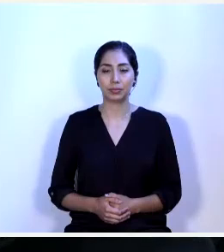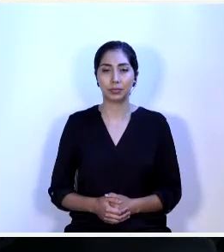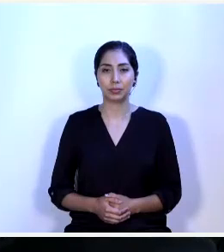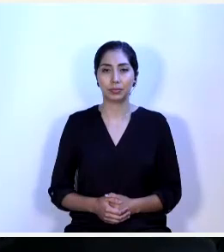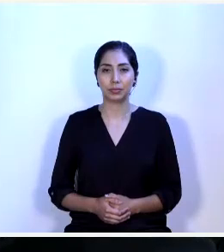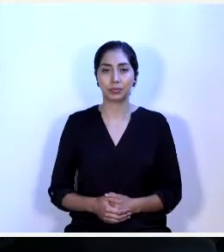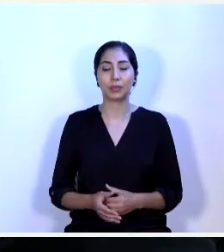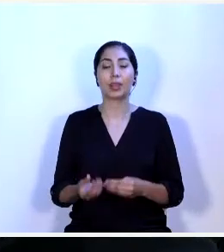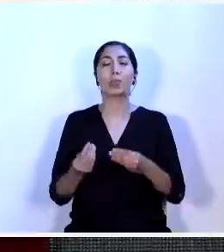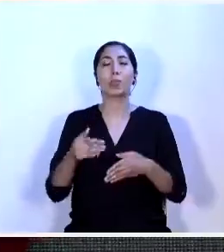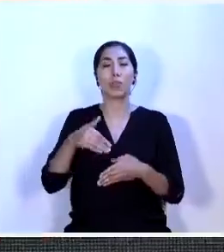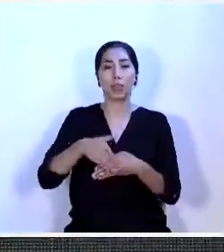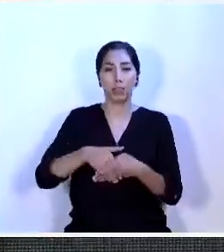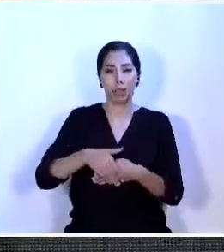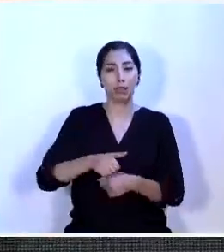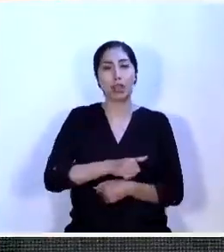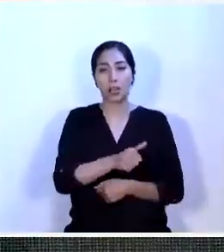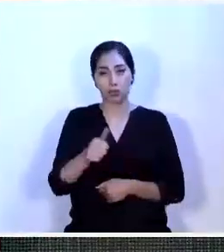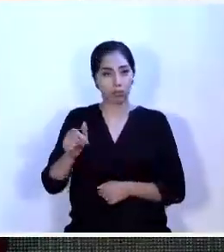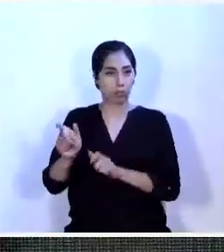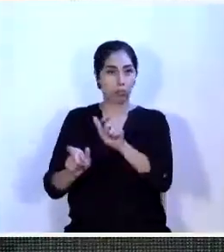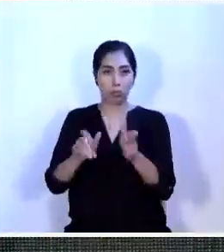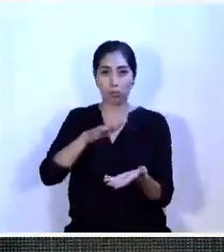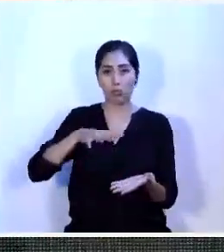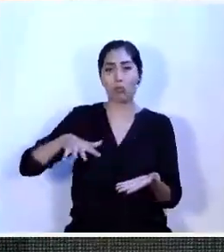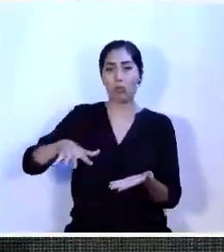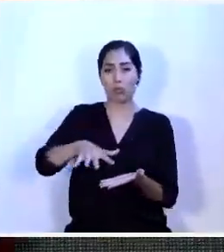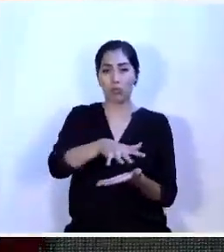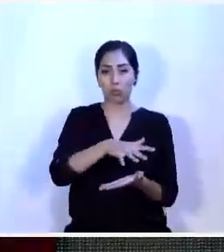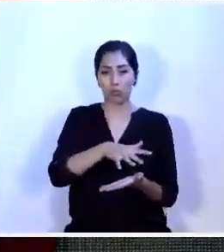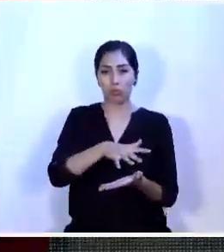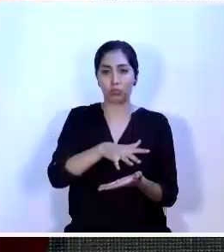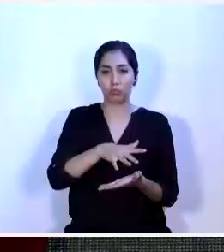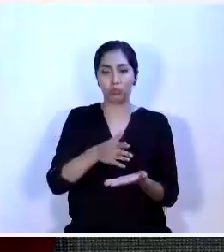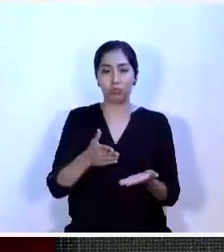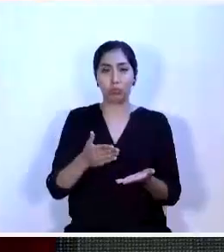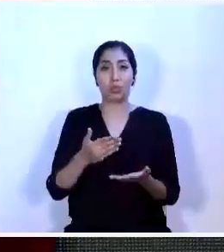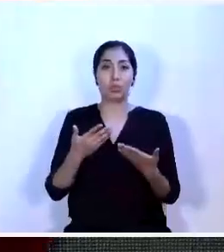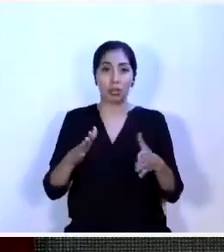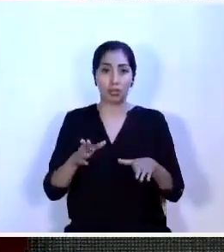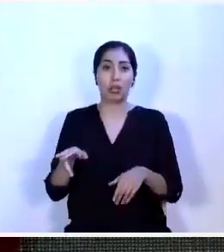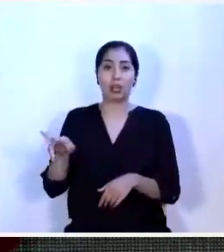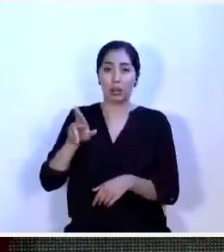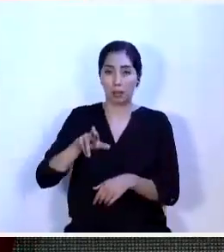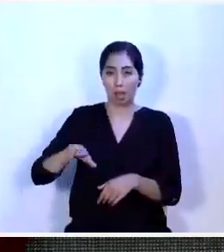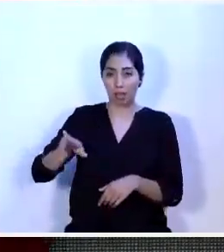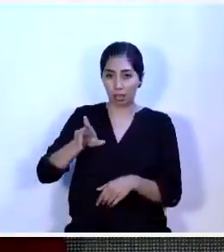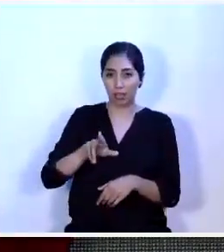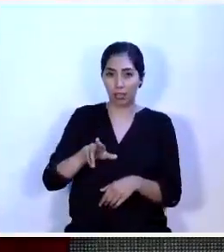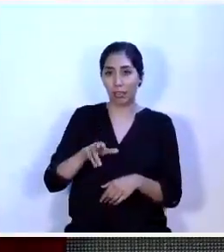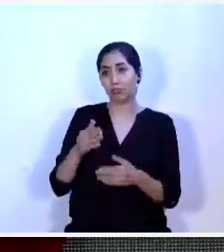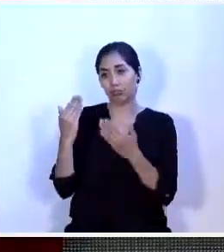Muy buenas tardes a todos, a todas. Hago propios los vocativos que se han repetido ya varias veces.